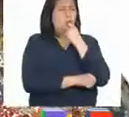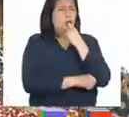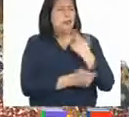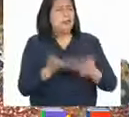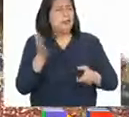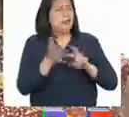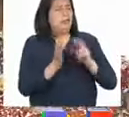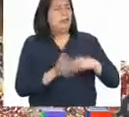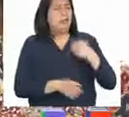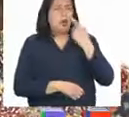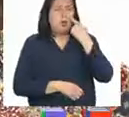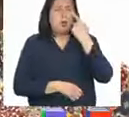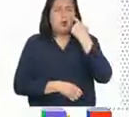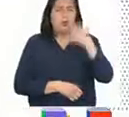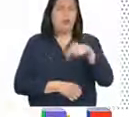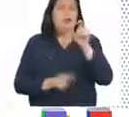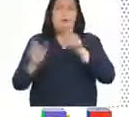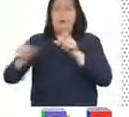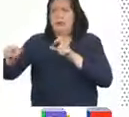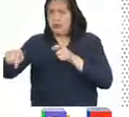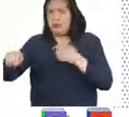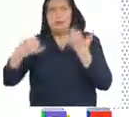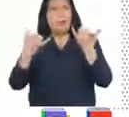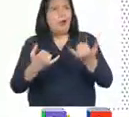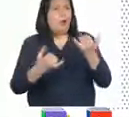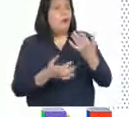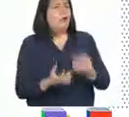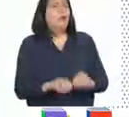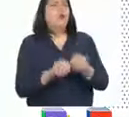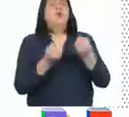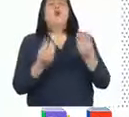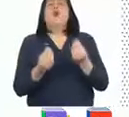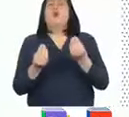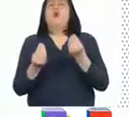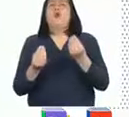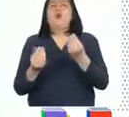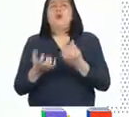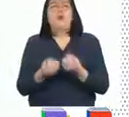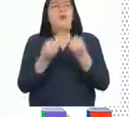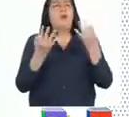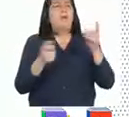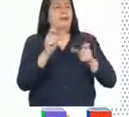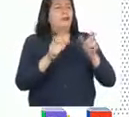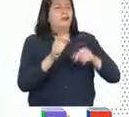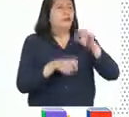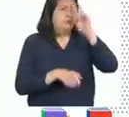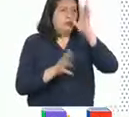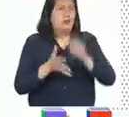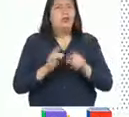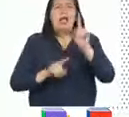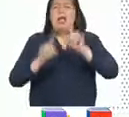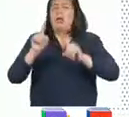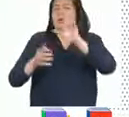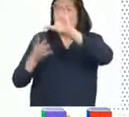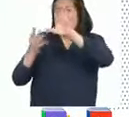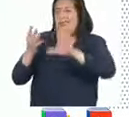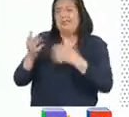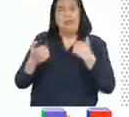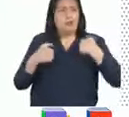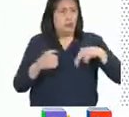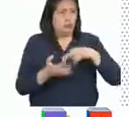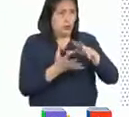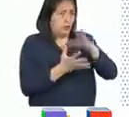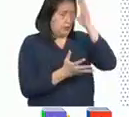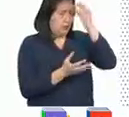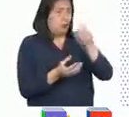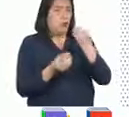otras cosas, conocernos como población. Por eso hoy veremos cómo se distribuye la población del Perú según algunas características y